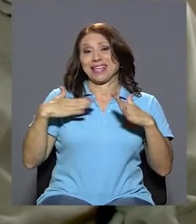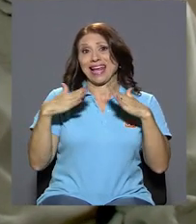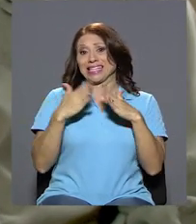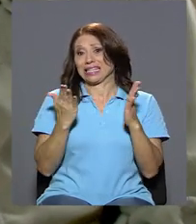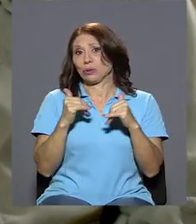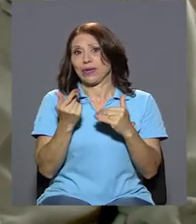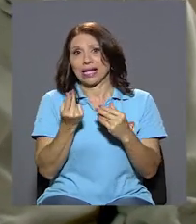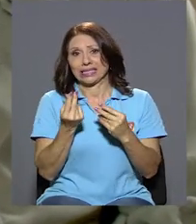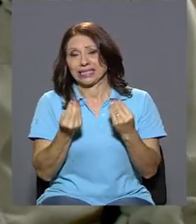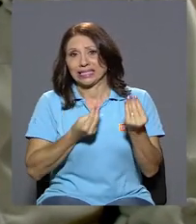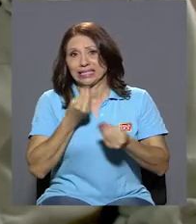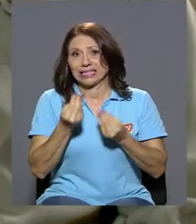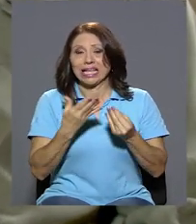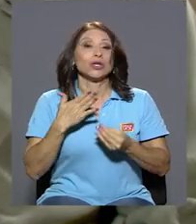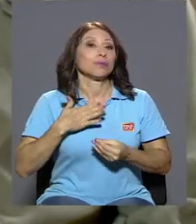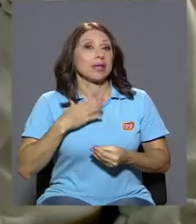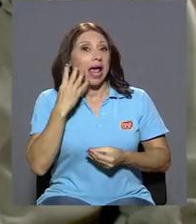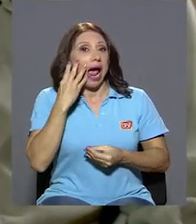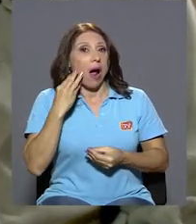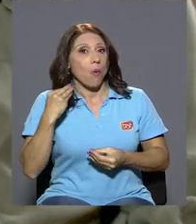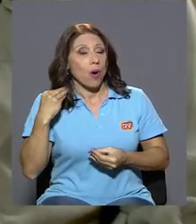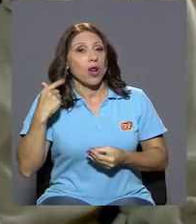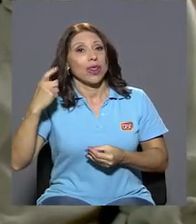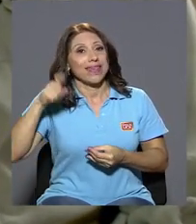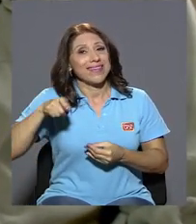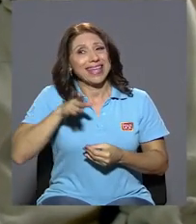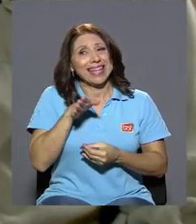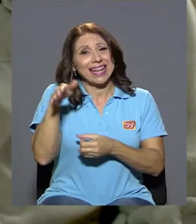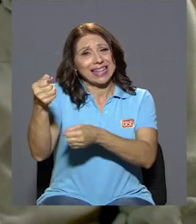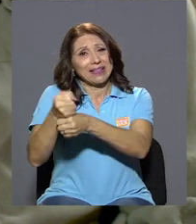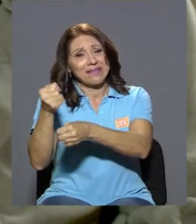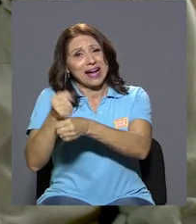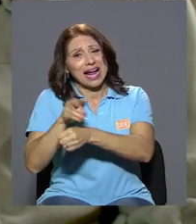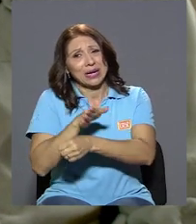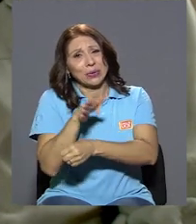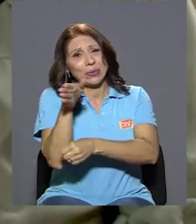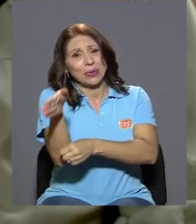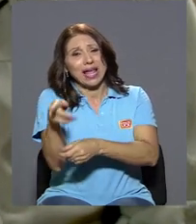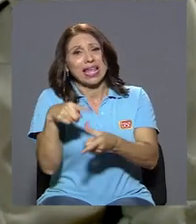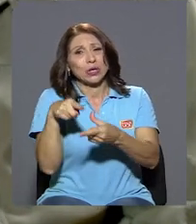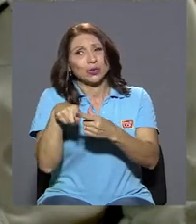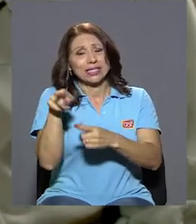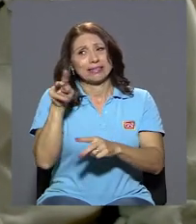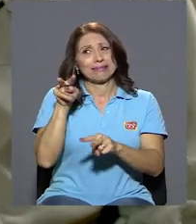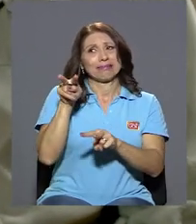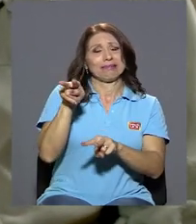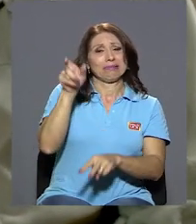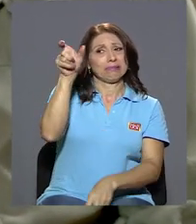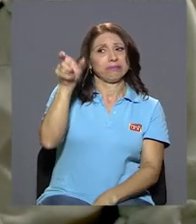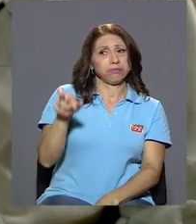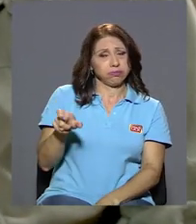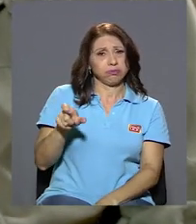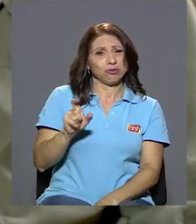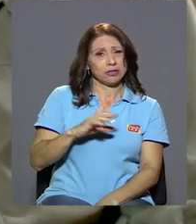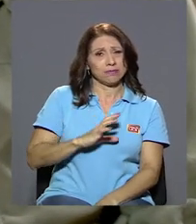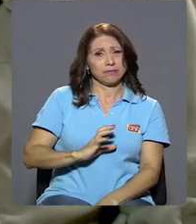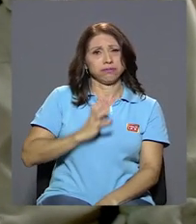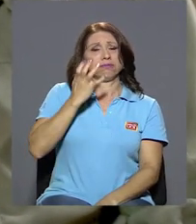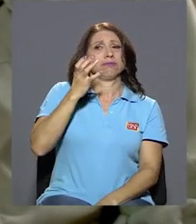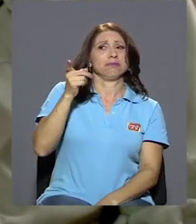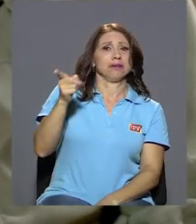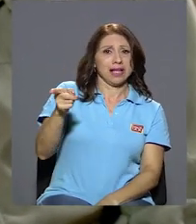de había que ir a ser una jornada estaba tan irritado tan molesto